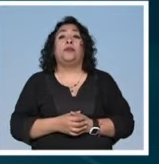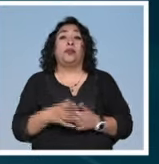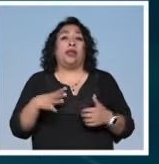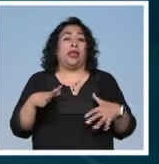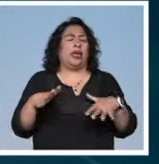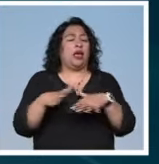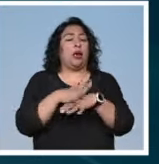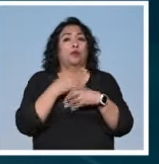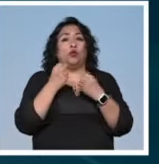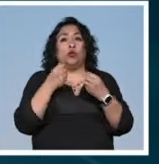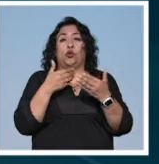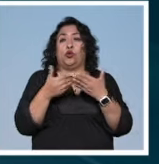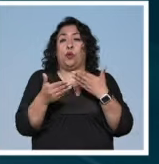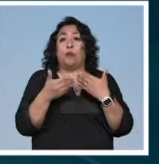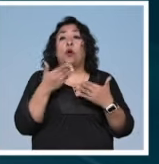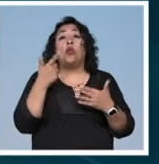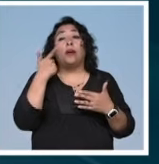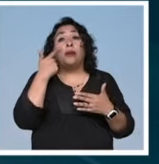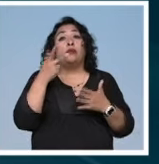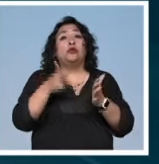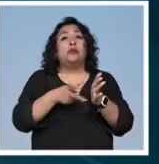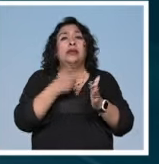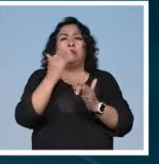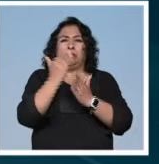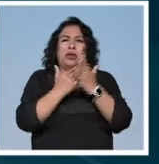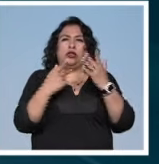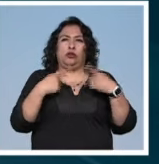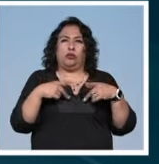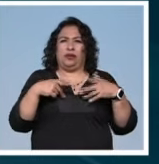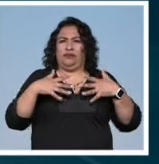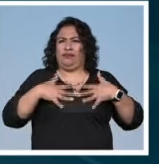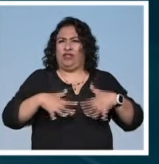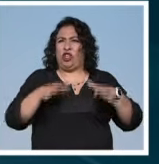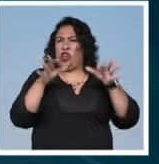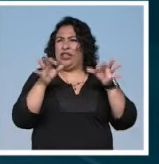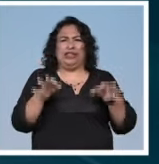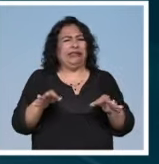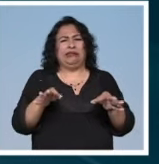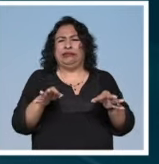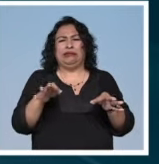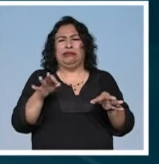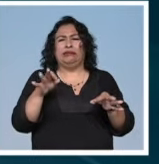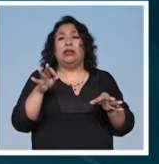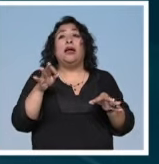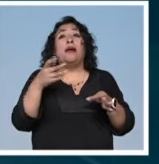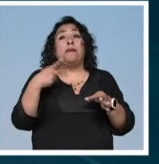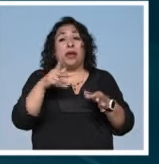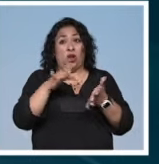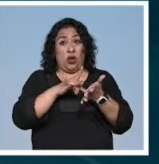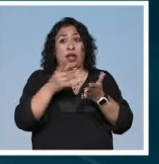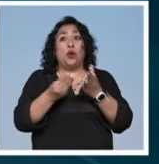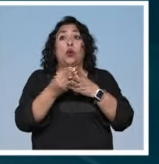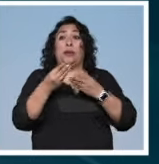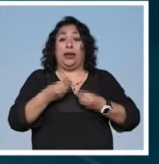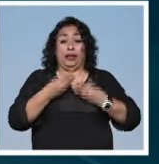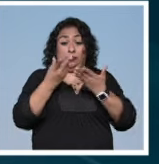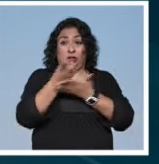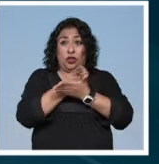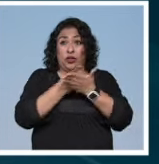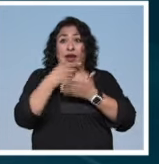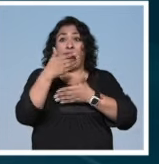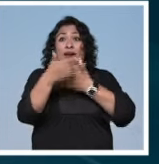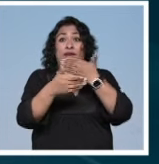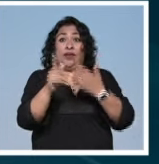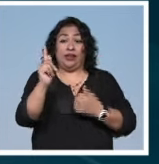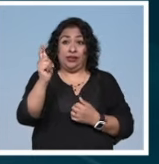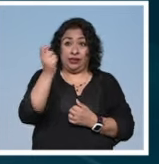tan drástico de la moda ha ocasionado que cada vez menos gente vista prendas originarias. Pero gracias a las nuevas expresiones del diseño y los avances